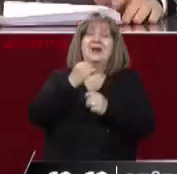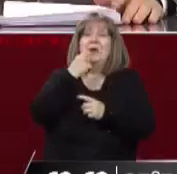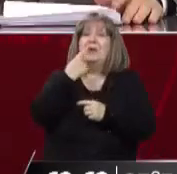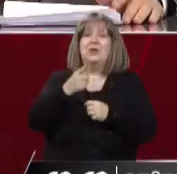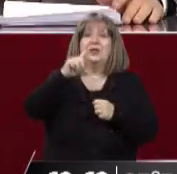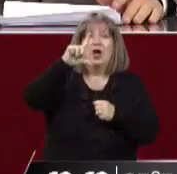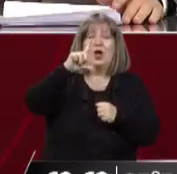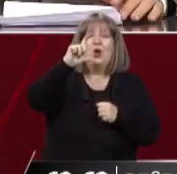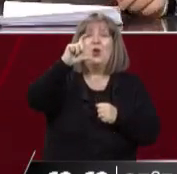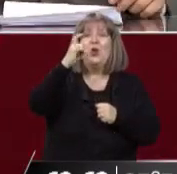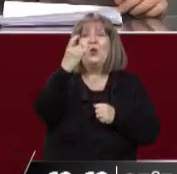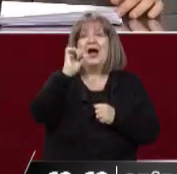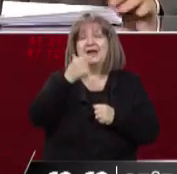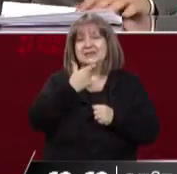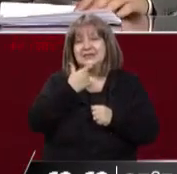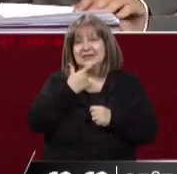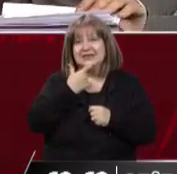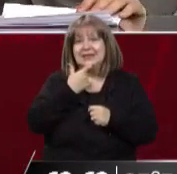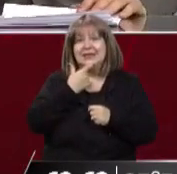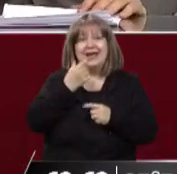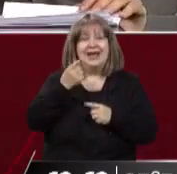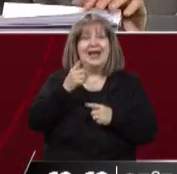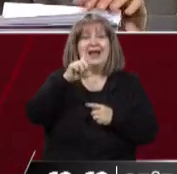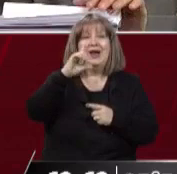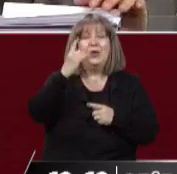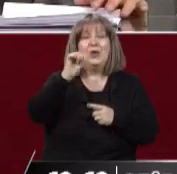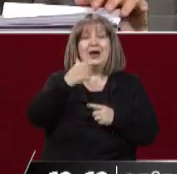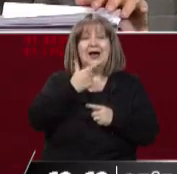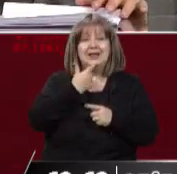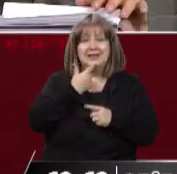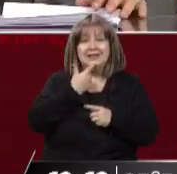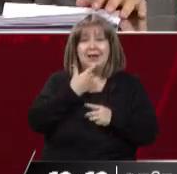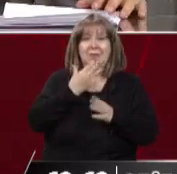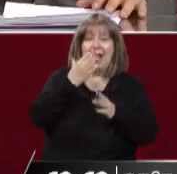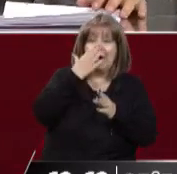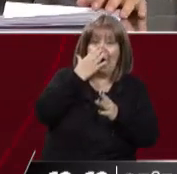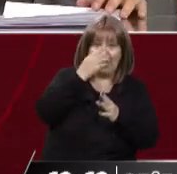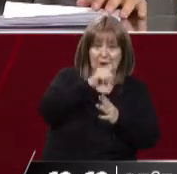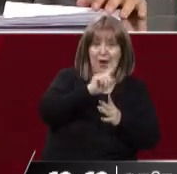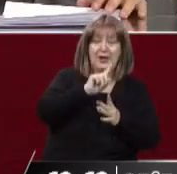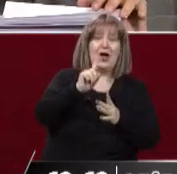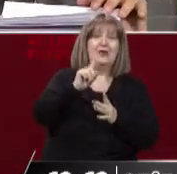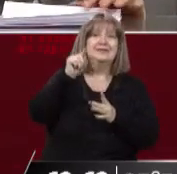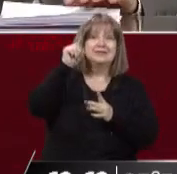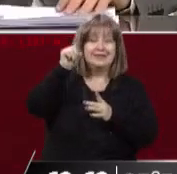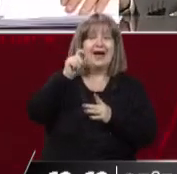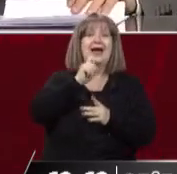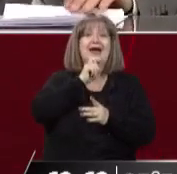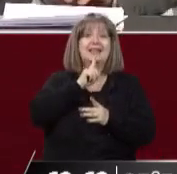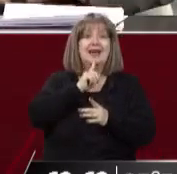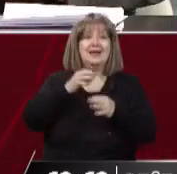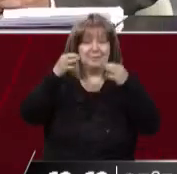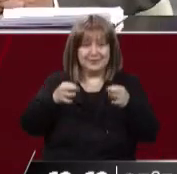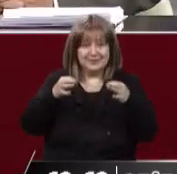Lucas Ledesma desde Córdoba, pero ahora desde Qatar. ¿Cómo estás, Lucas? Julián y Gisela te saludan.